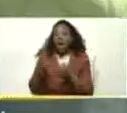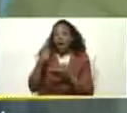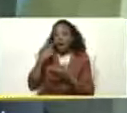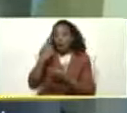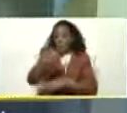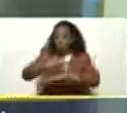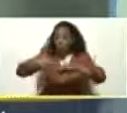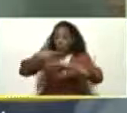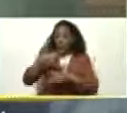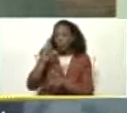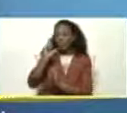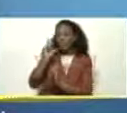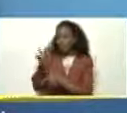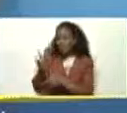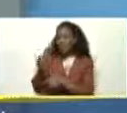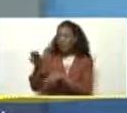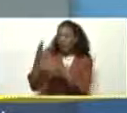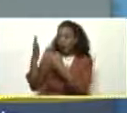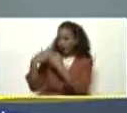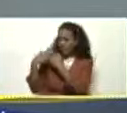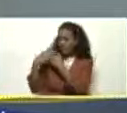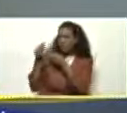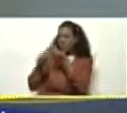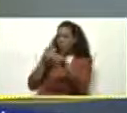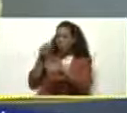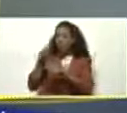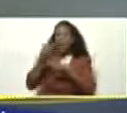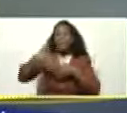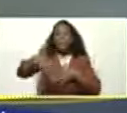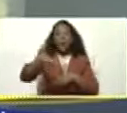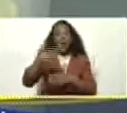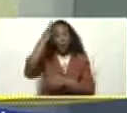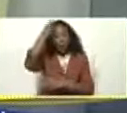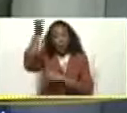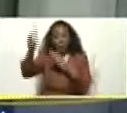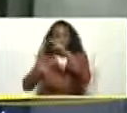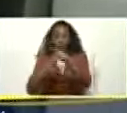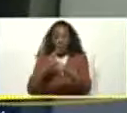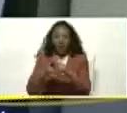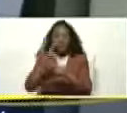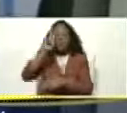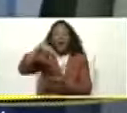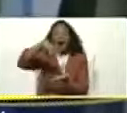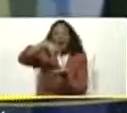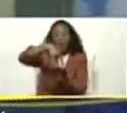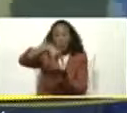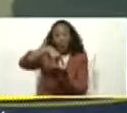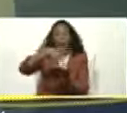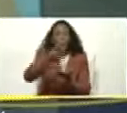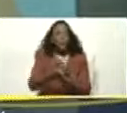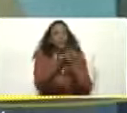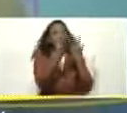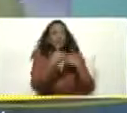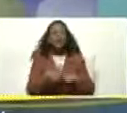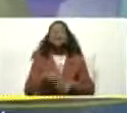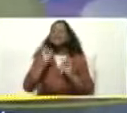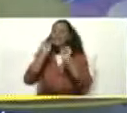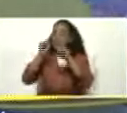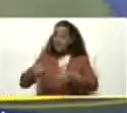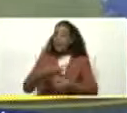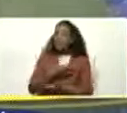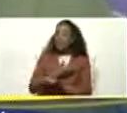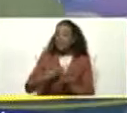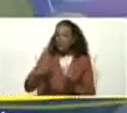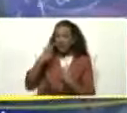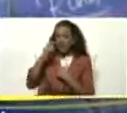qué me dice buenas noticias para Puerto cabello para Morón y para carabobo sí presidente bueno